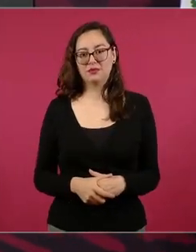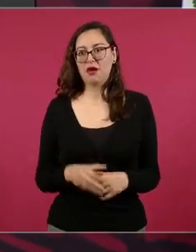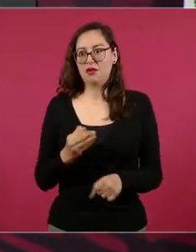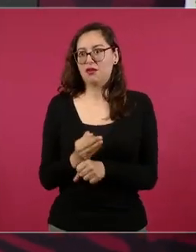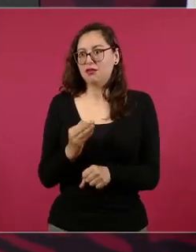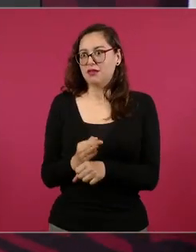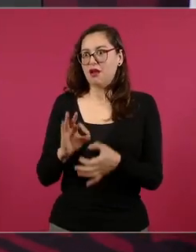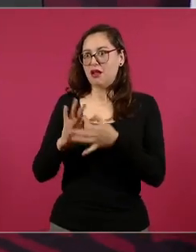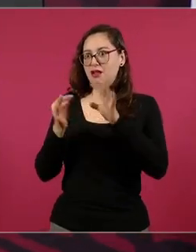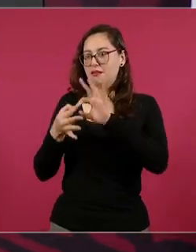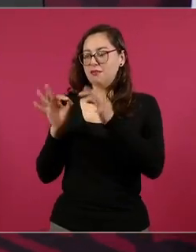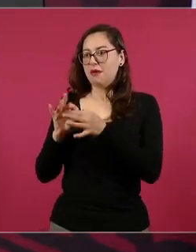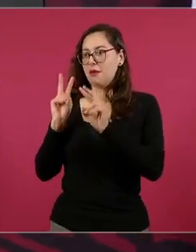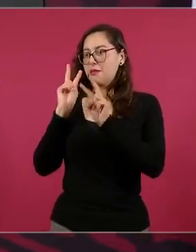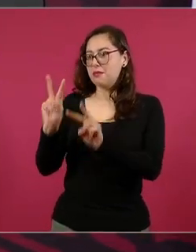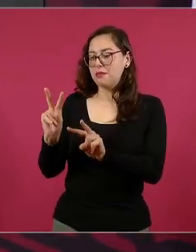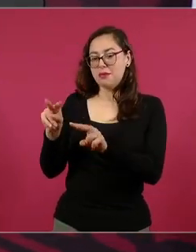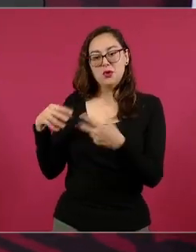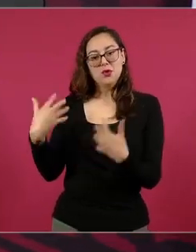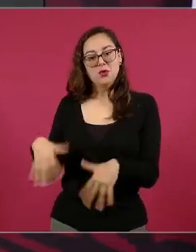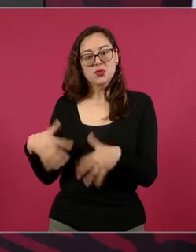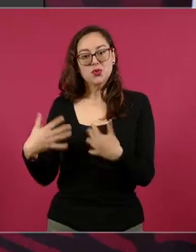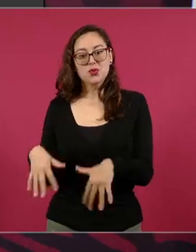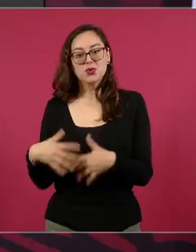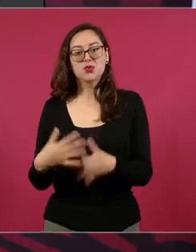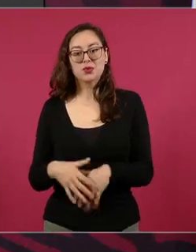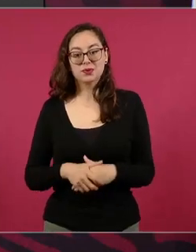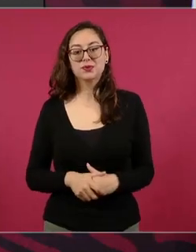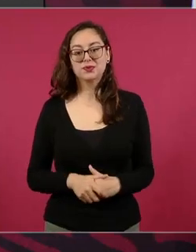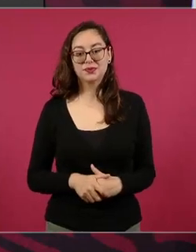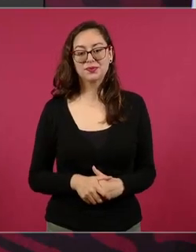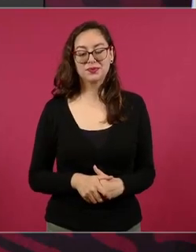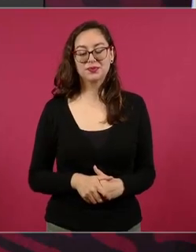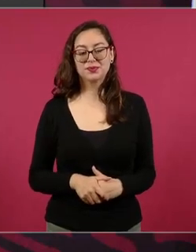Olimpiada, ¿sí? Son cosas